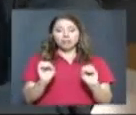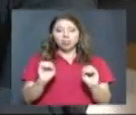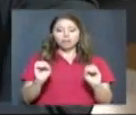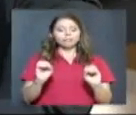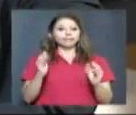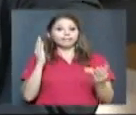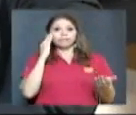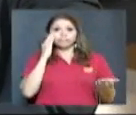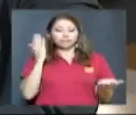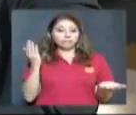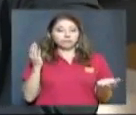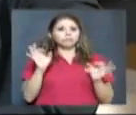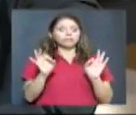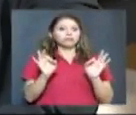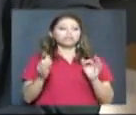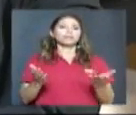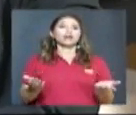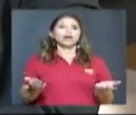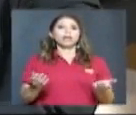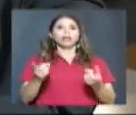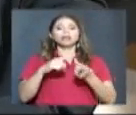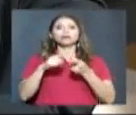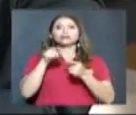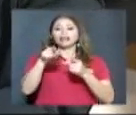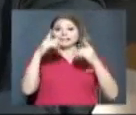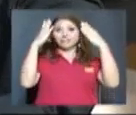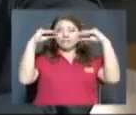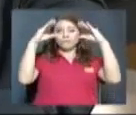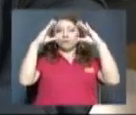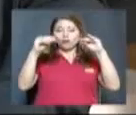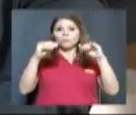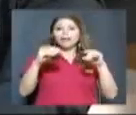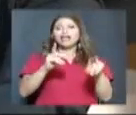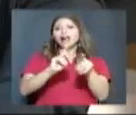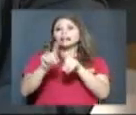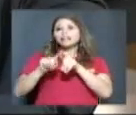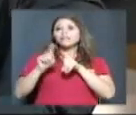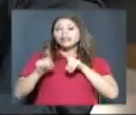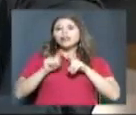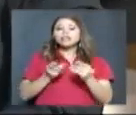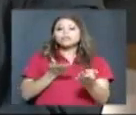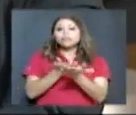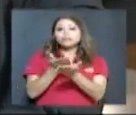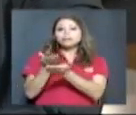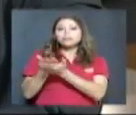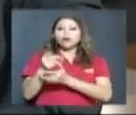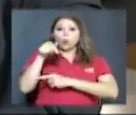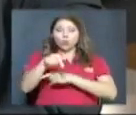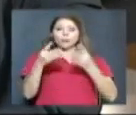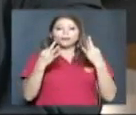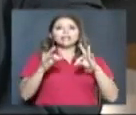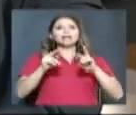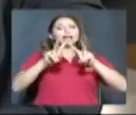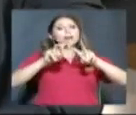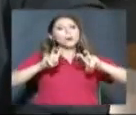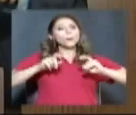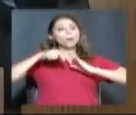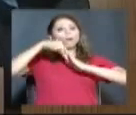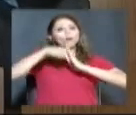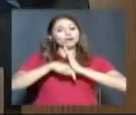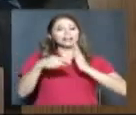conocer de buena voz. En todo caso, este informe hace una serie de señalamientos que hoy vamos a tratar de profundizar en el programa. Así